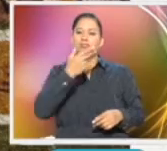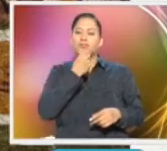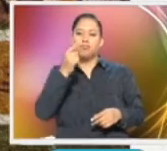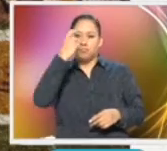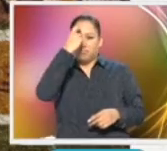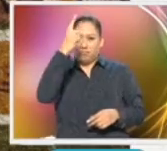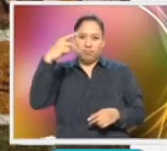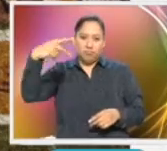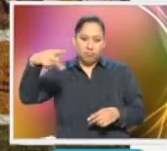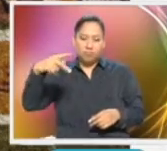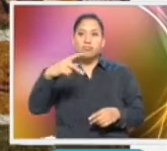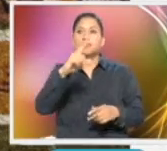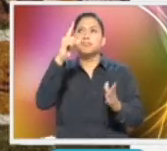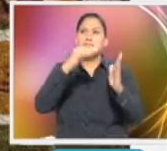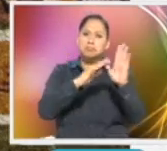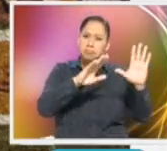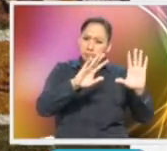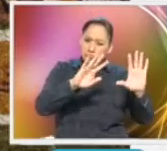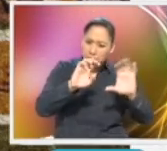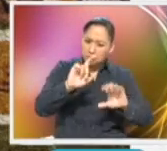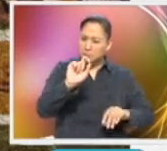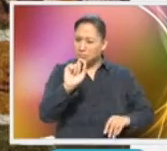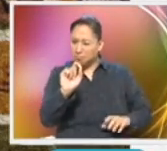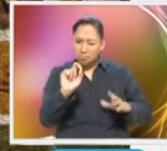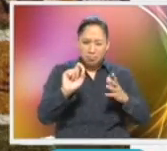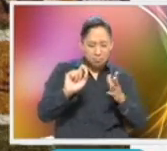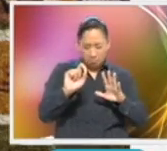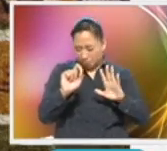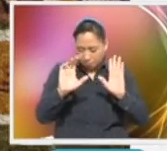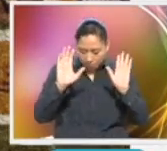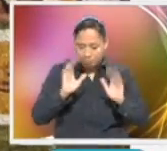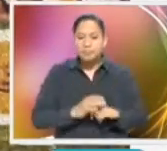de 1220, 1200, Sí.